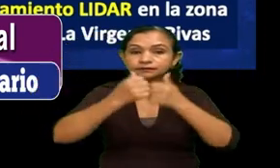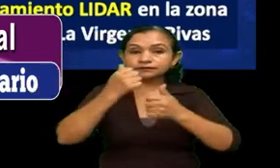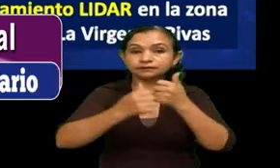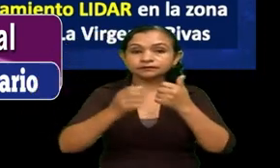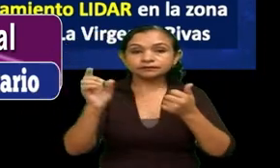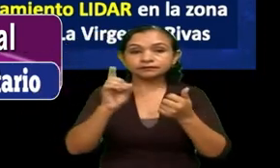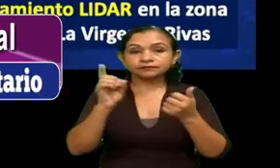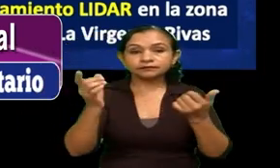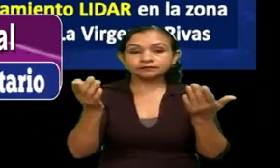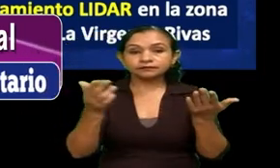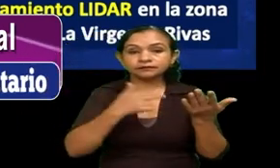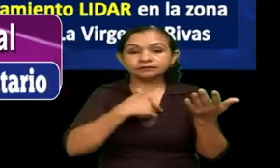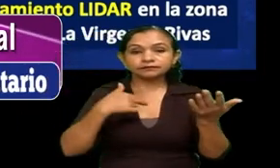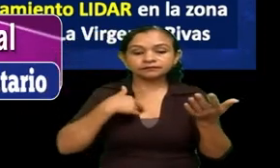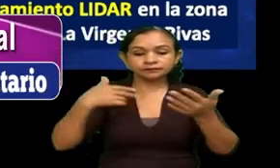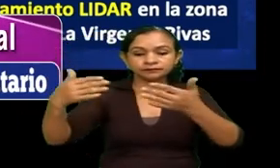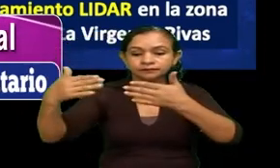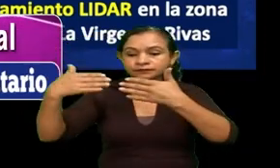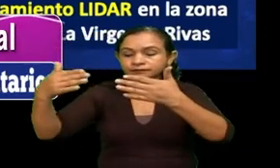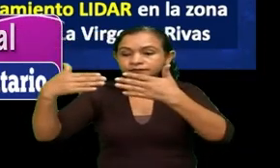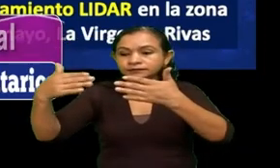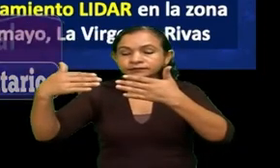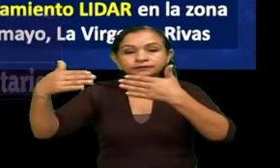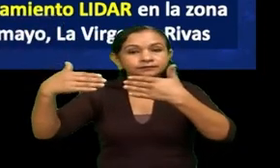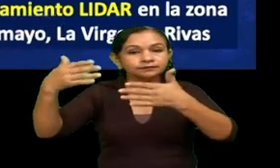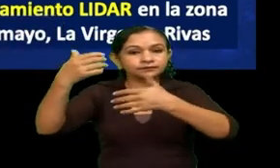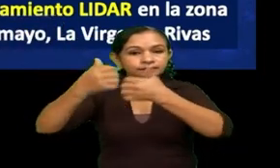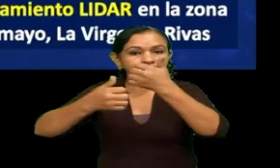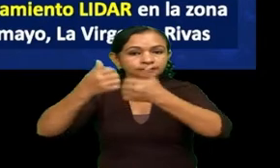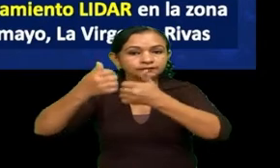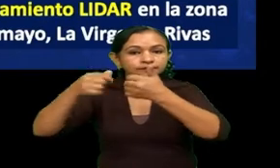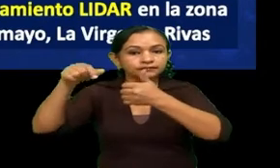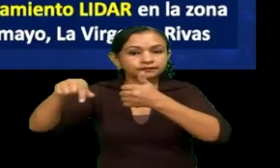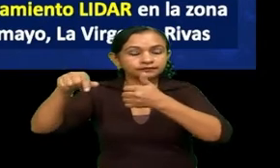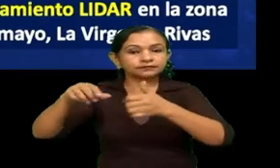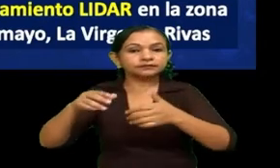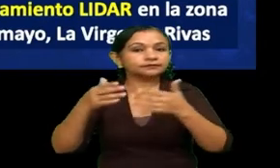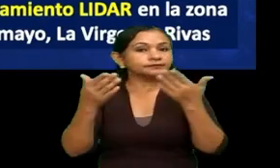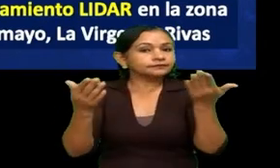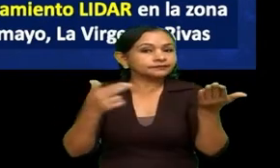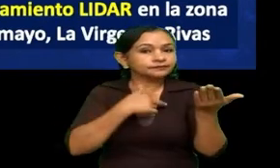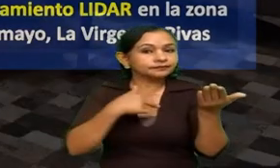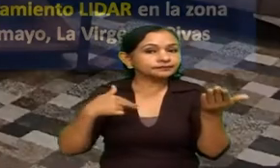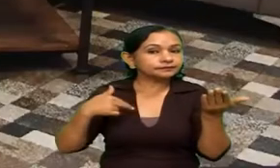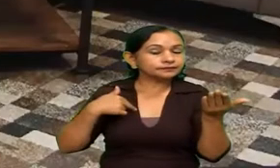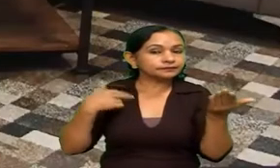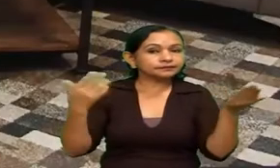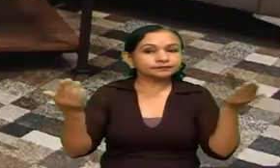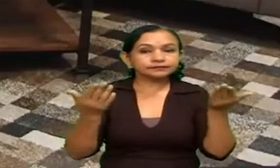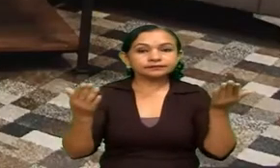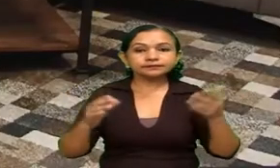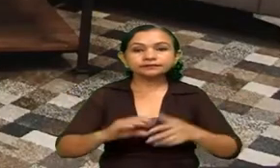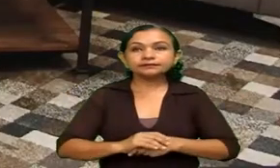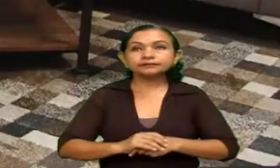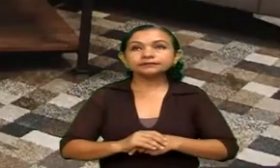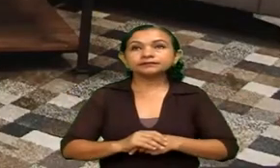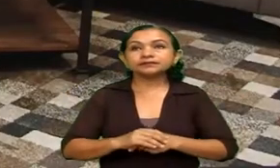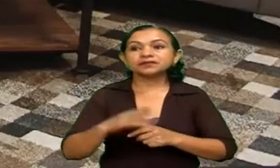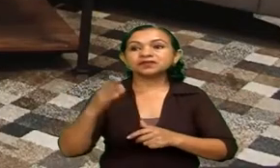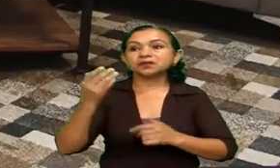como mencioné, eso fue en Panamá. Sí, ¿verdad? Claro. ¿Qué sucede cuando se da un